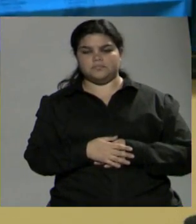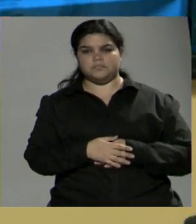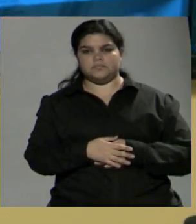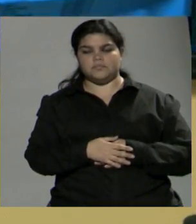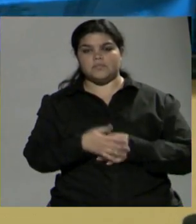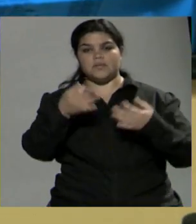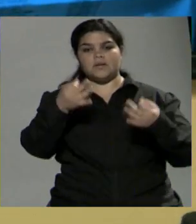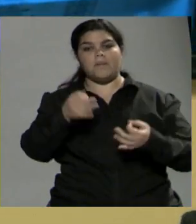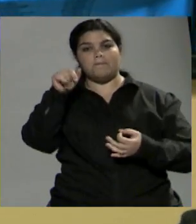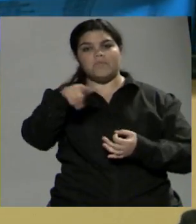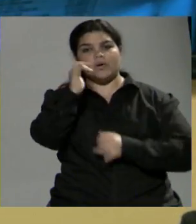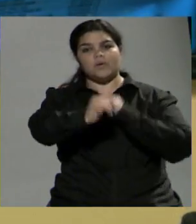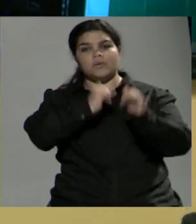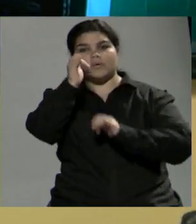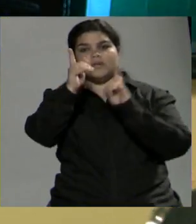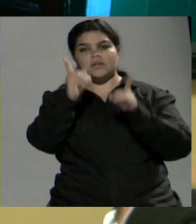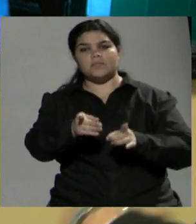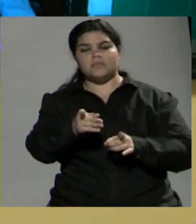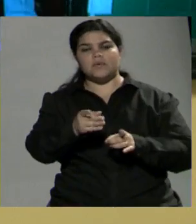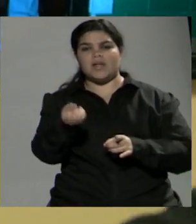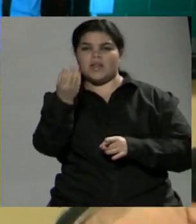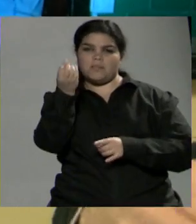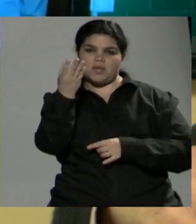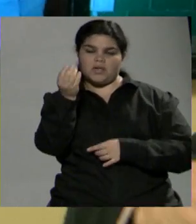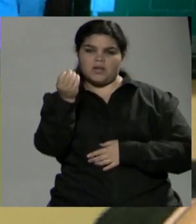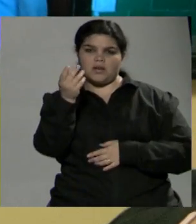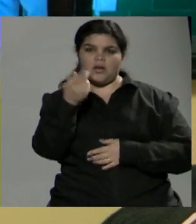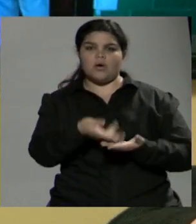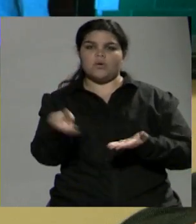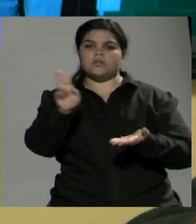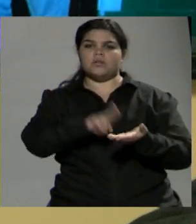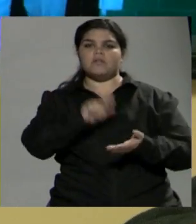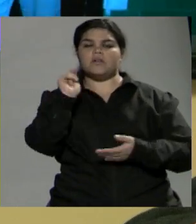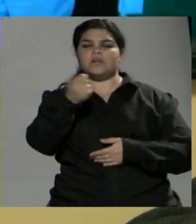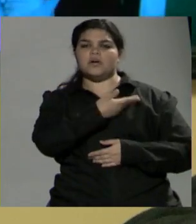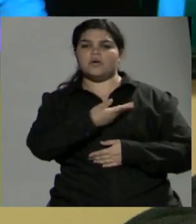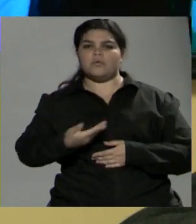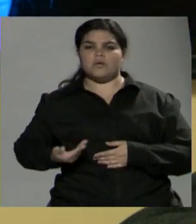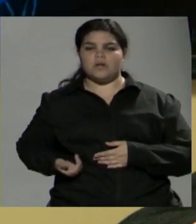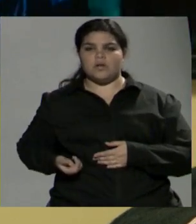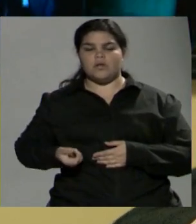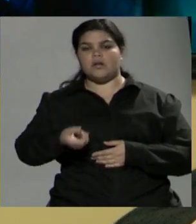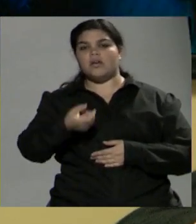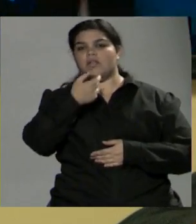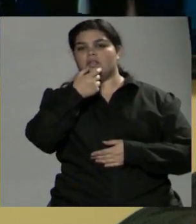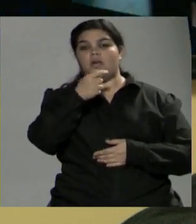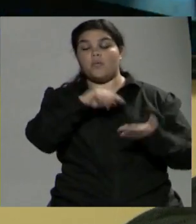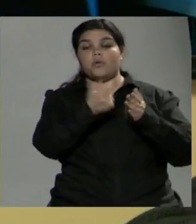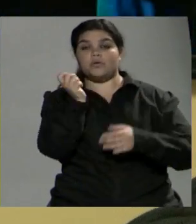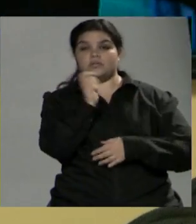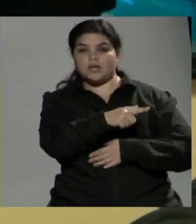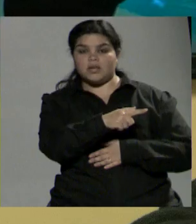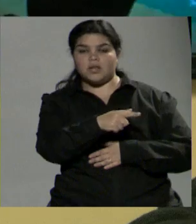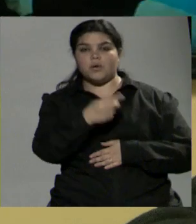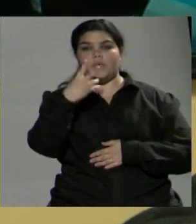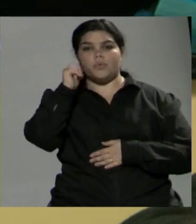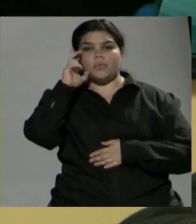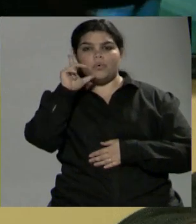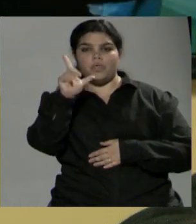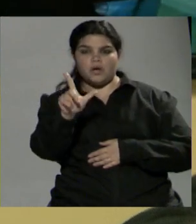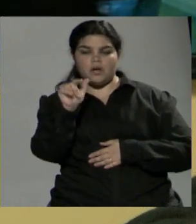Bien, quien se manifestaba también esta mañana nuevamente fue la gobernadora de la provincia de Buenos Aires, María Eugenia Vidal. Vamos a compartir un